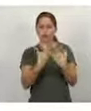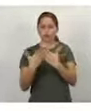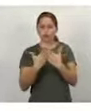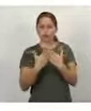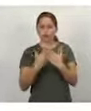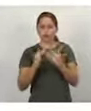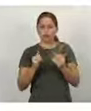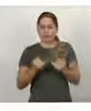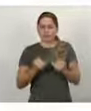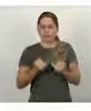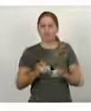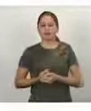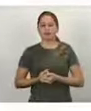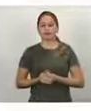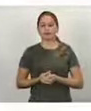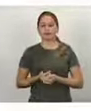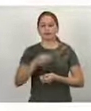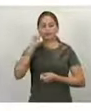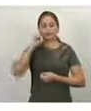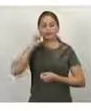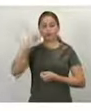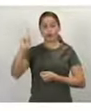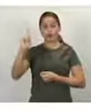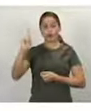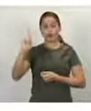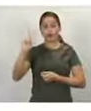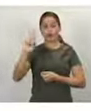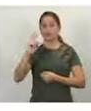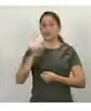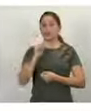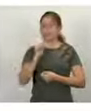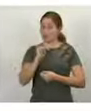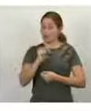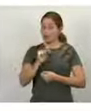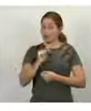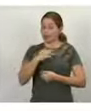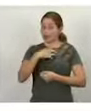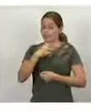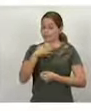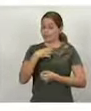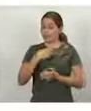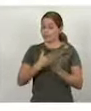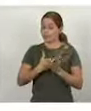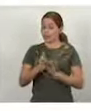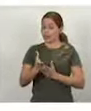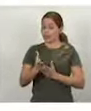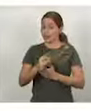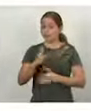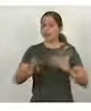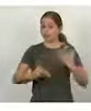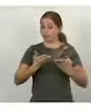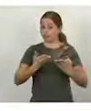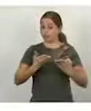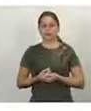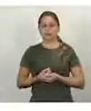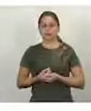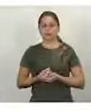estudio independiente. Recuerden, habilidad que tenemos que seguir